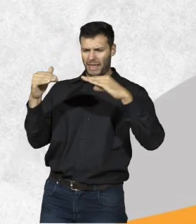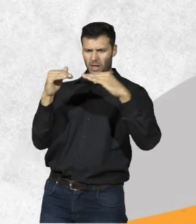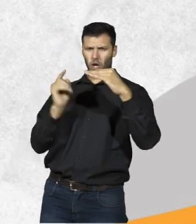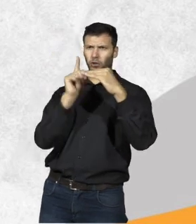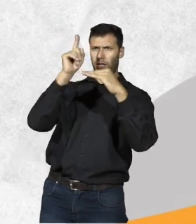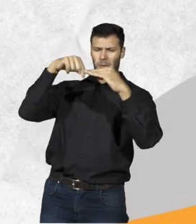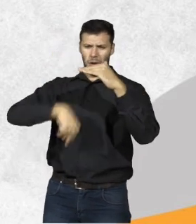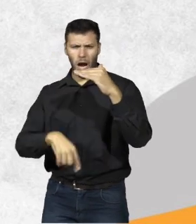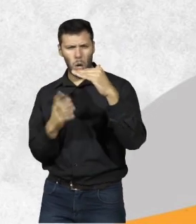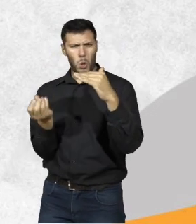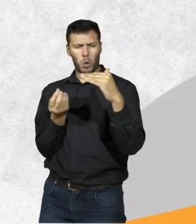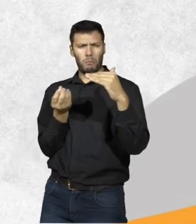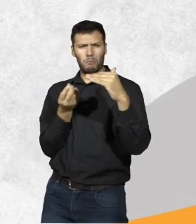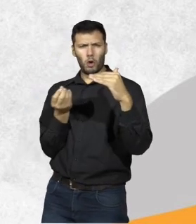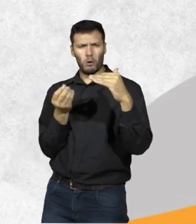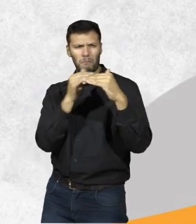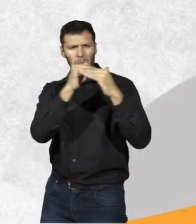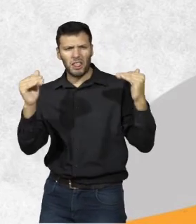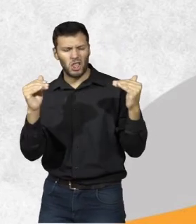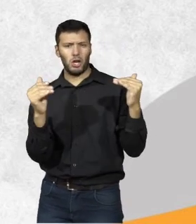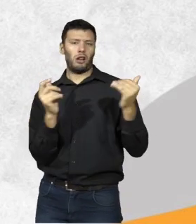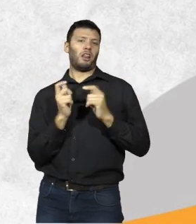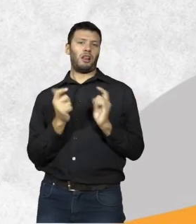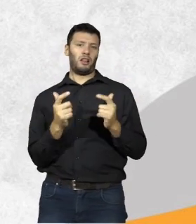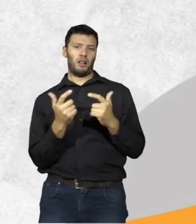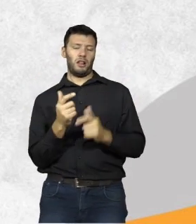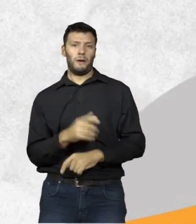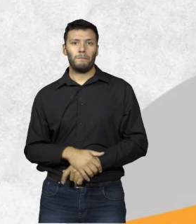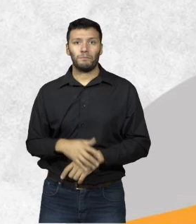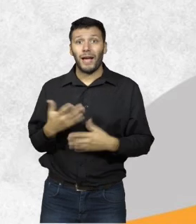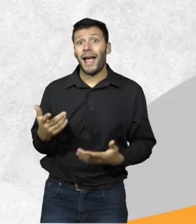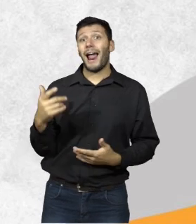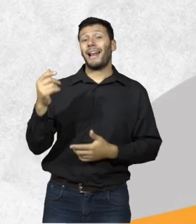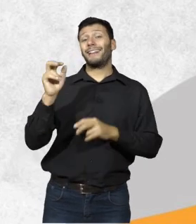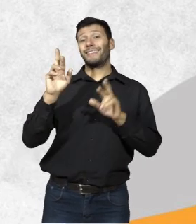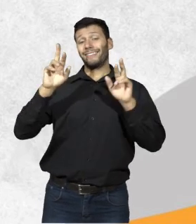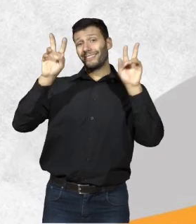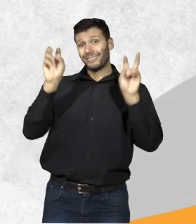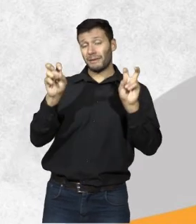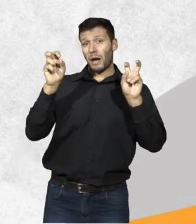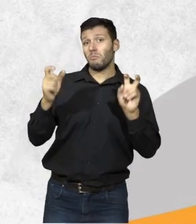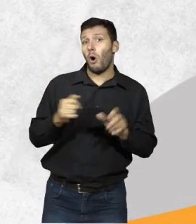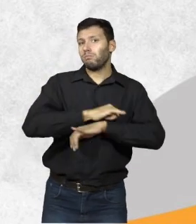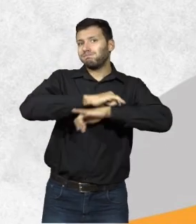ambiente. Pero la Real Academia Española se ha popularizado el uso y lo ha aceptado como tal.